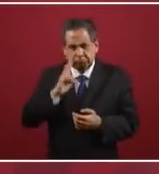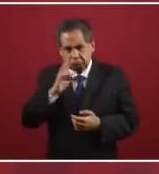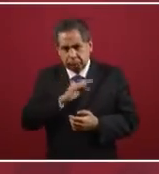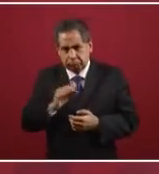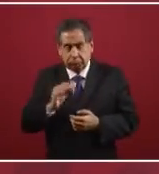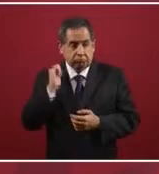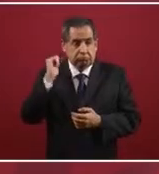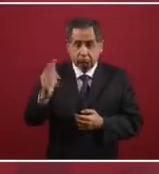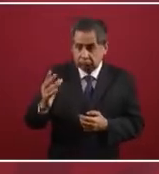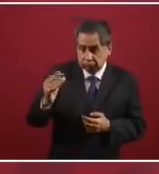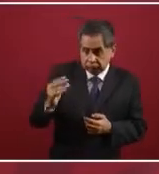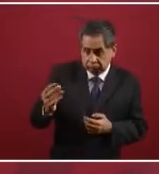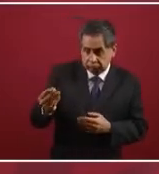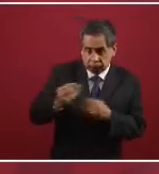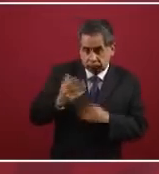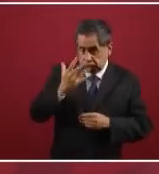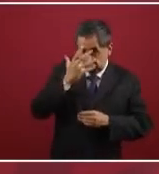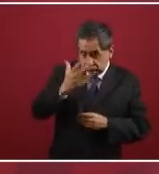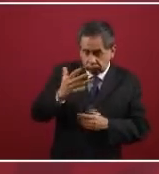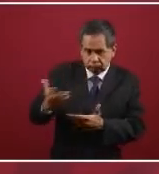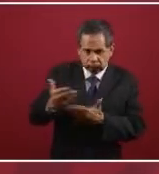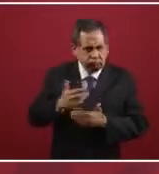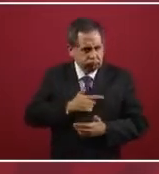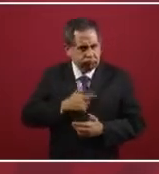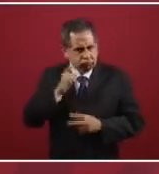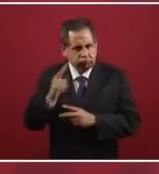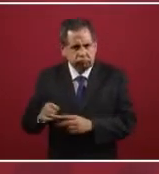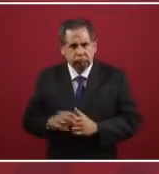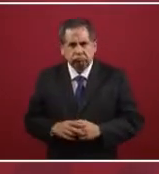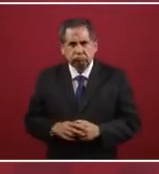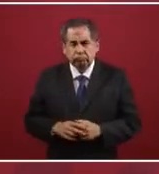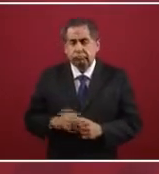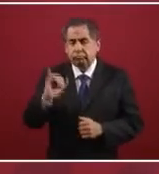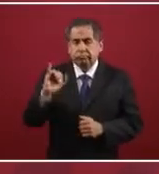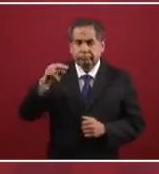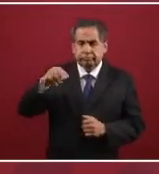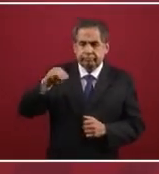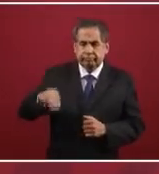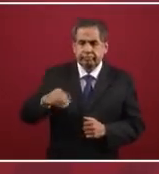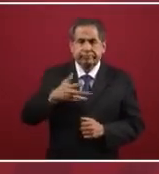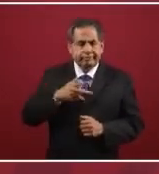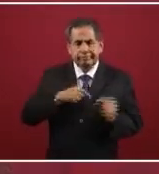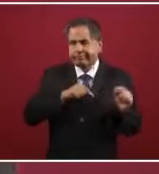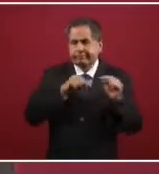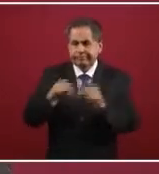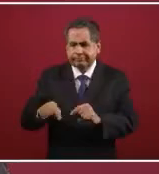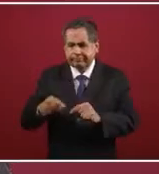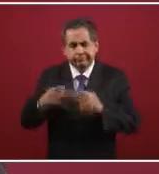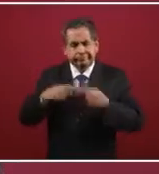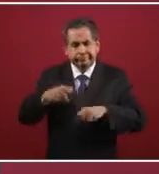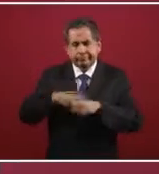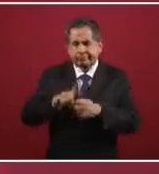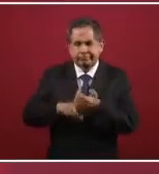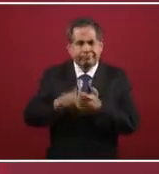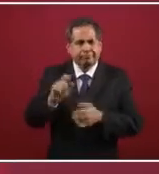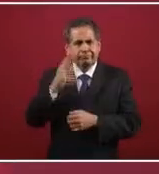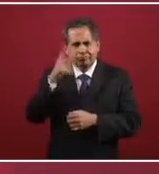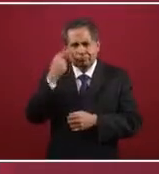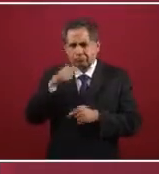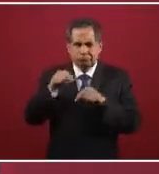es que hay alguna versión seria sobre eso, con mucho gusto lo vemos. El Instituto Nacional de Migración tiene personal ahí las 24